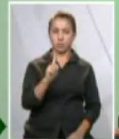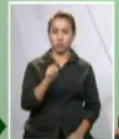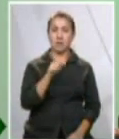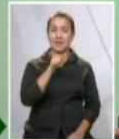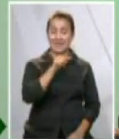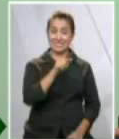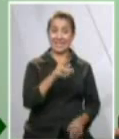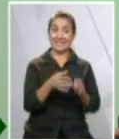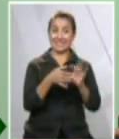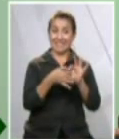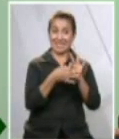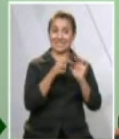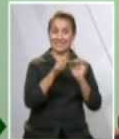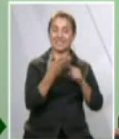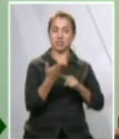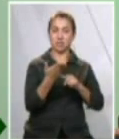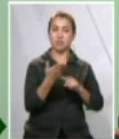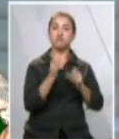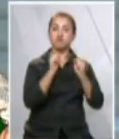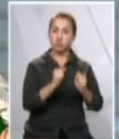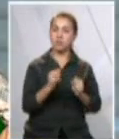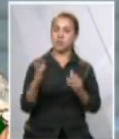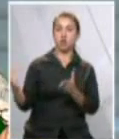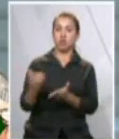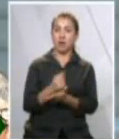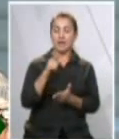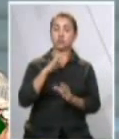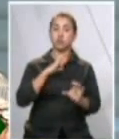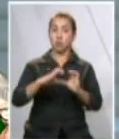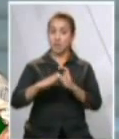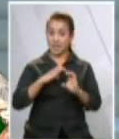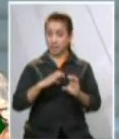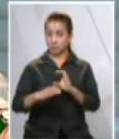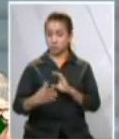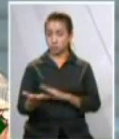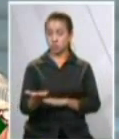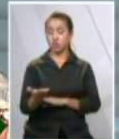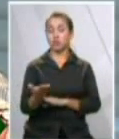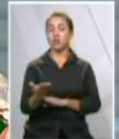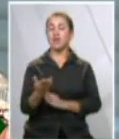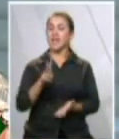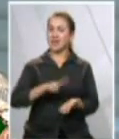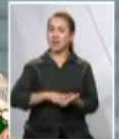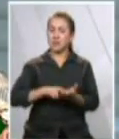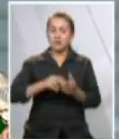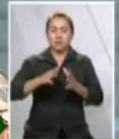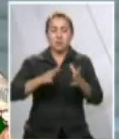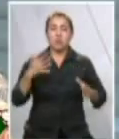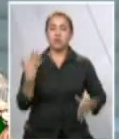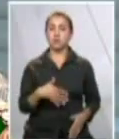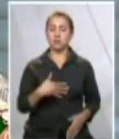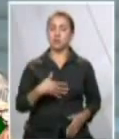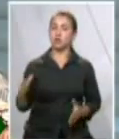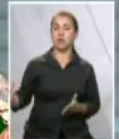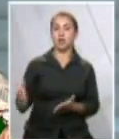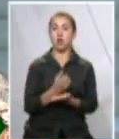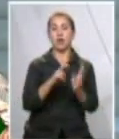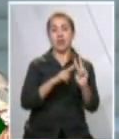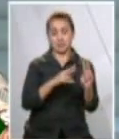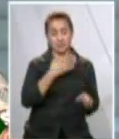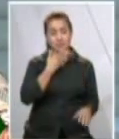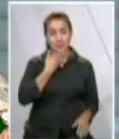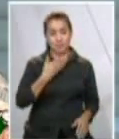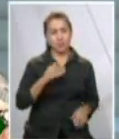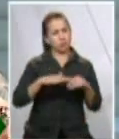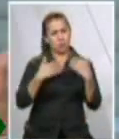esa tecnología hace posible eso y no es, es realmente importante lo que logra hacer, a eso me refiero también. O